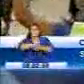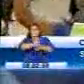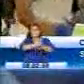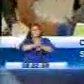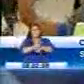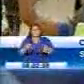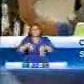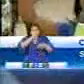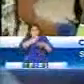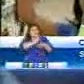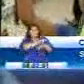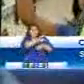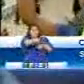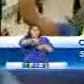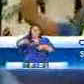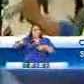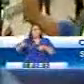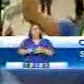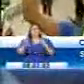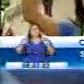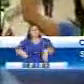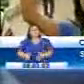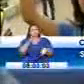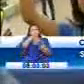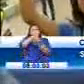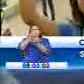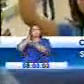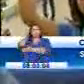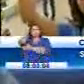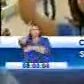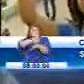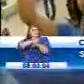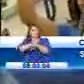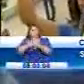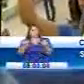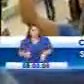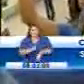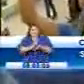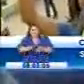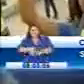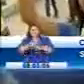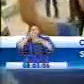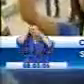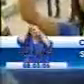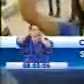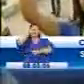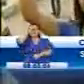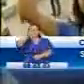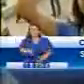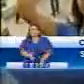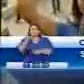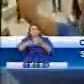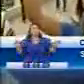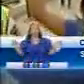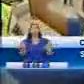provincias donde tengamos competencia al momento hemos denominado la semana del peatón y es parte de toda la campaña que tenemos